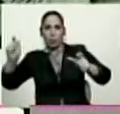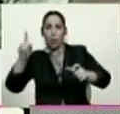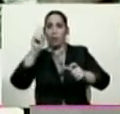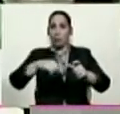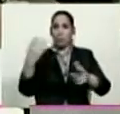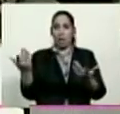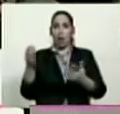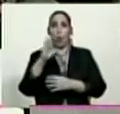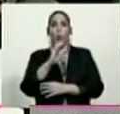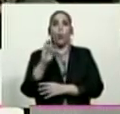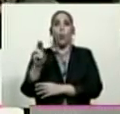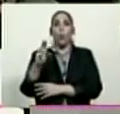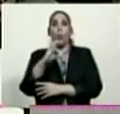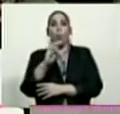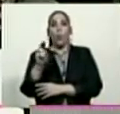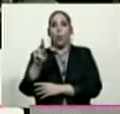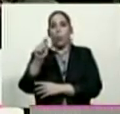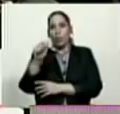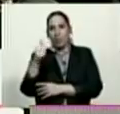ahí.